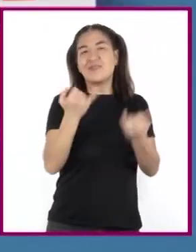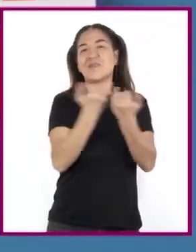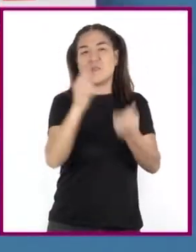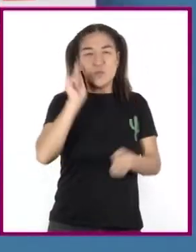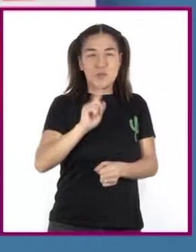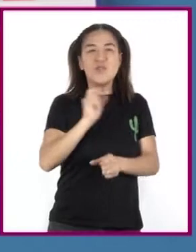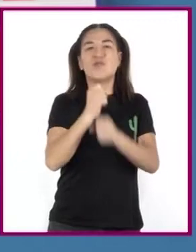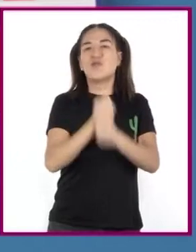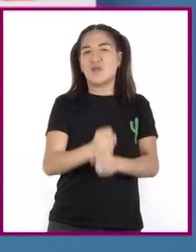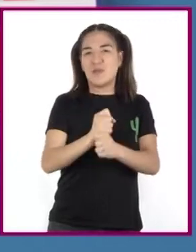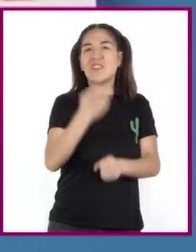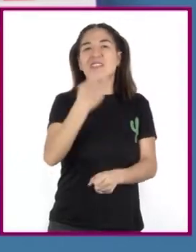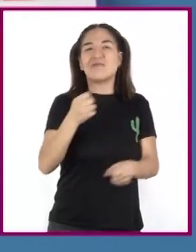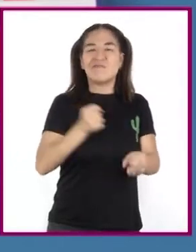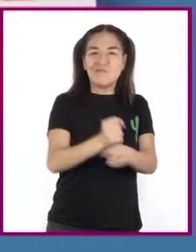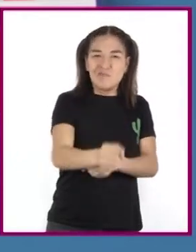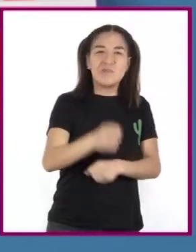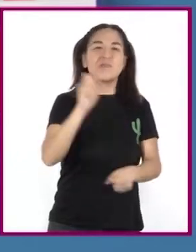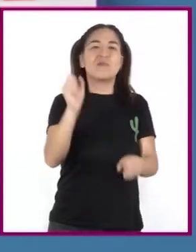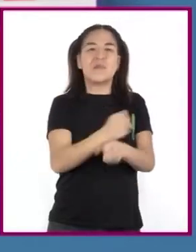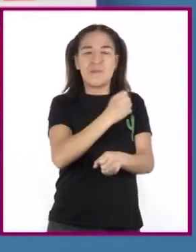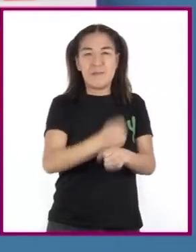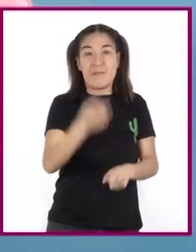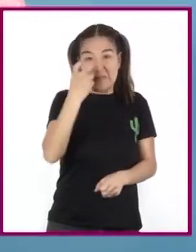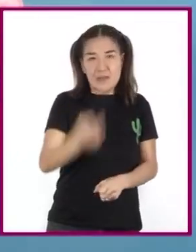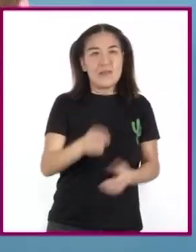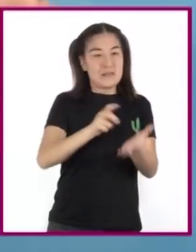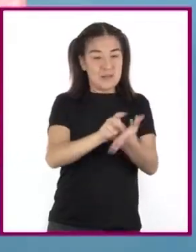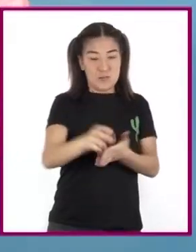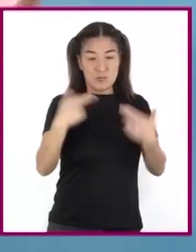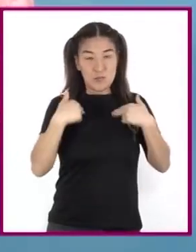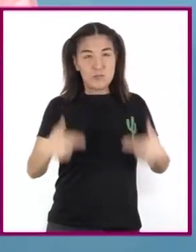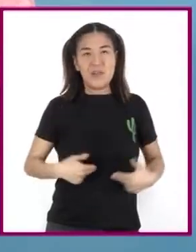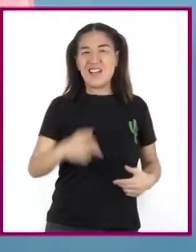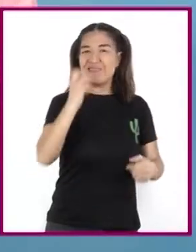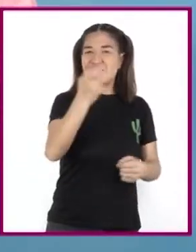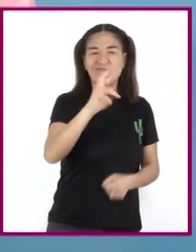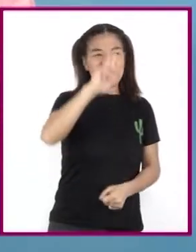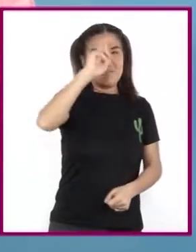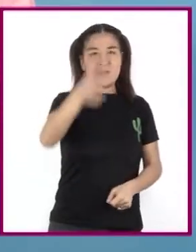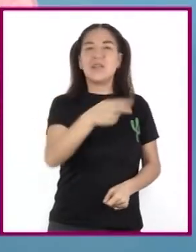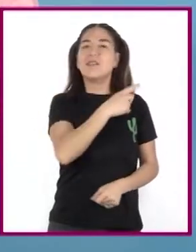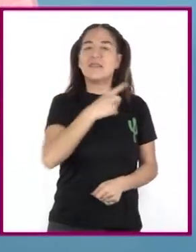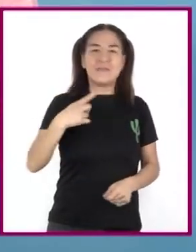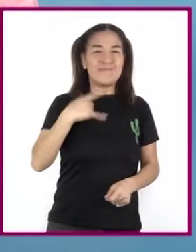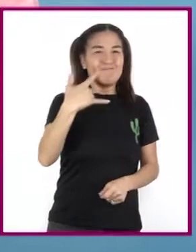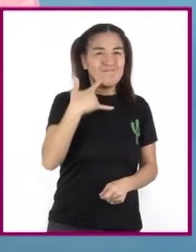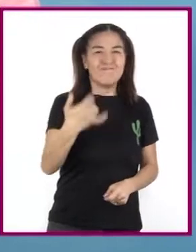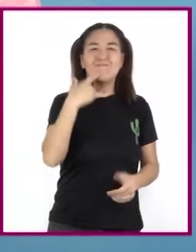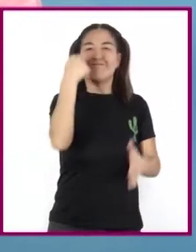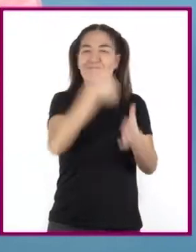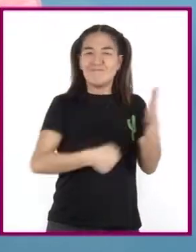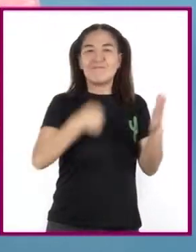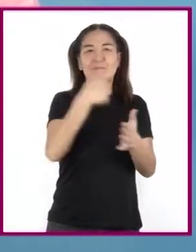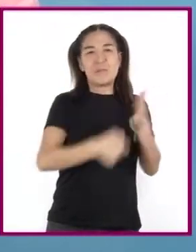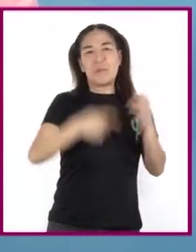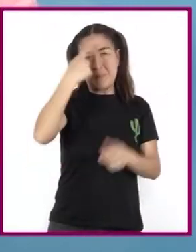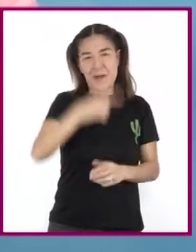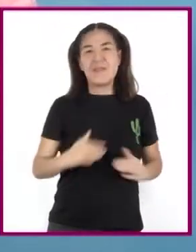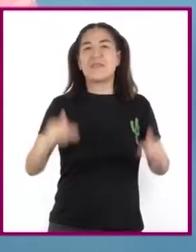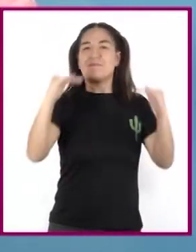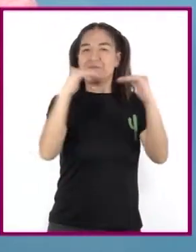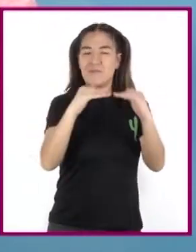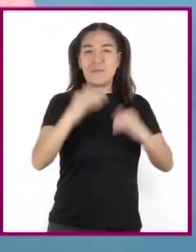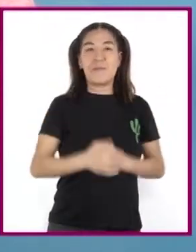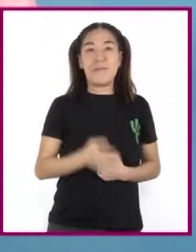en los derechos humanos, eso es inadmisible y se debe luchar para lograr la igualdad. Para contribuir a la conciencia